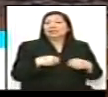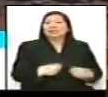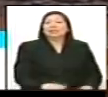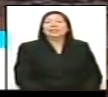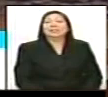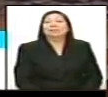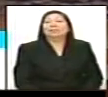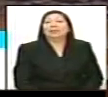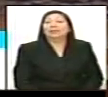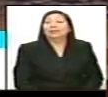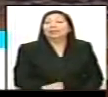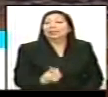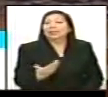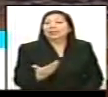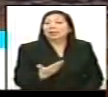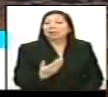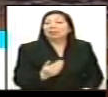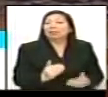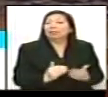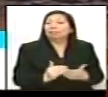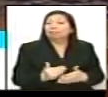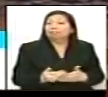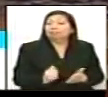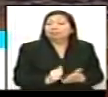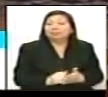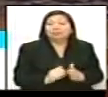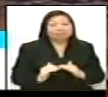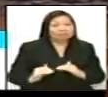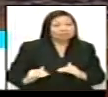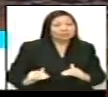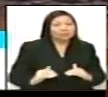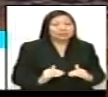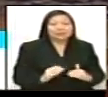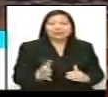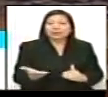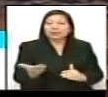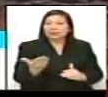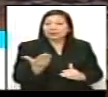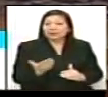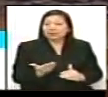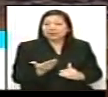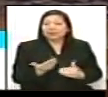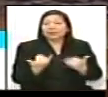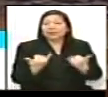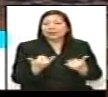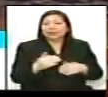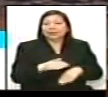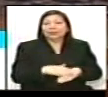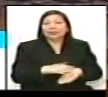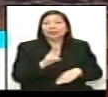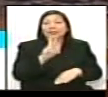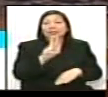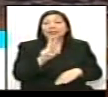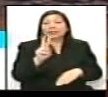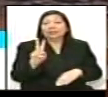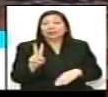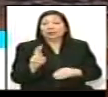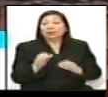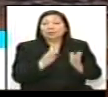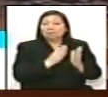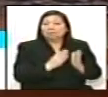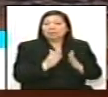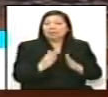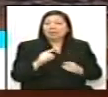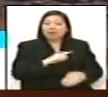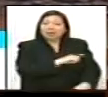de inmunidad automáticamente. Transparencia ha ido en esa línea al solicitar en el Plan 32, un conjunto de medidas